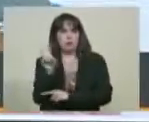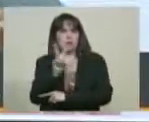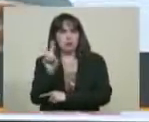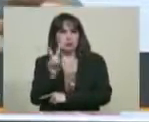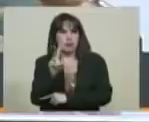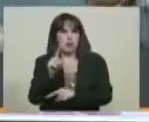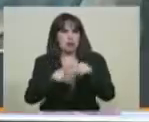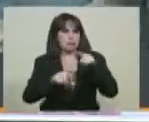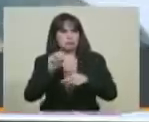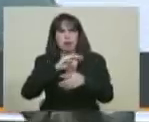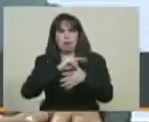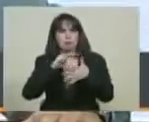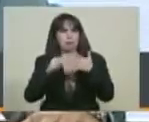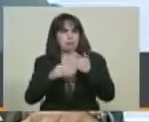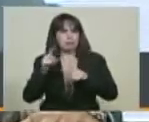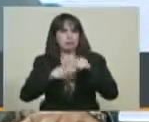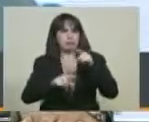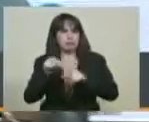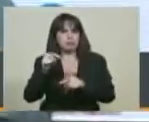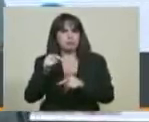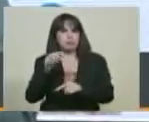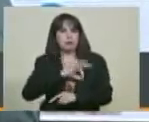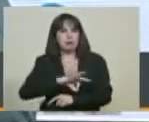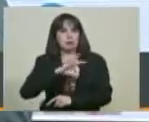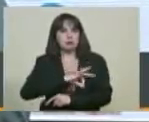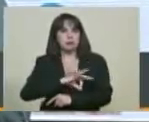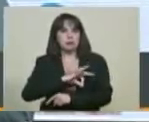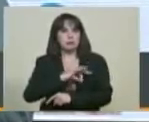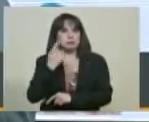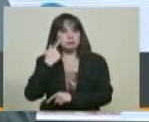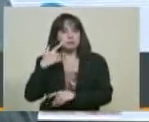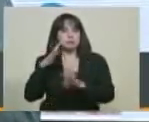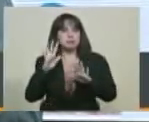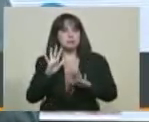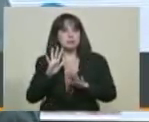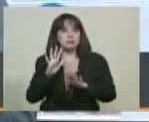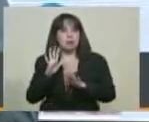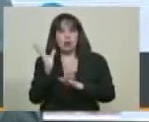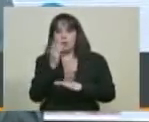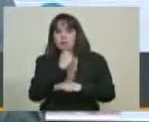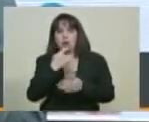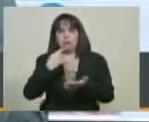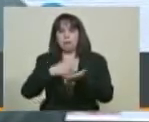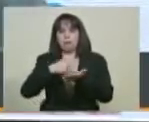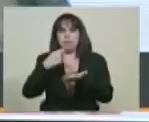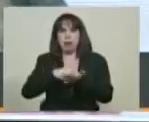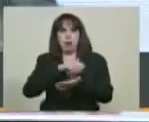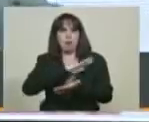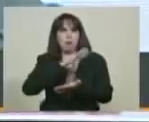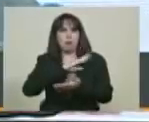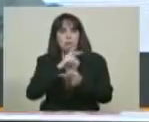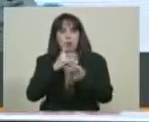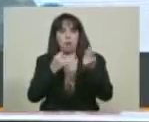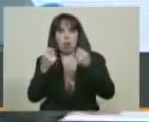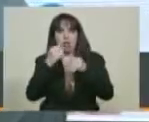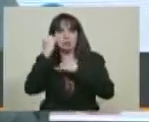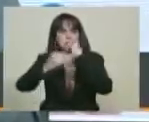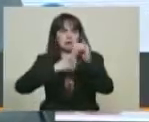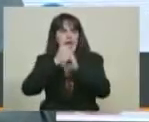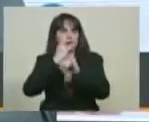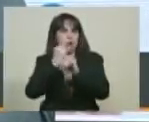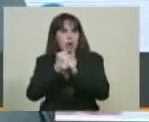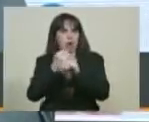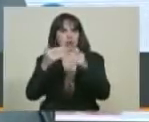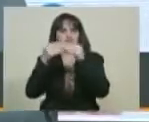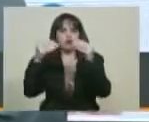los productos de la sociedad. A pesar de que no influya la moneda internacional, en este caso el